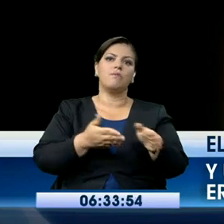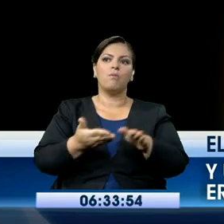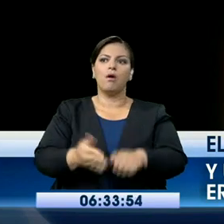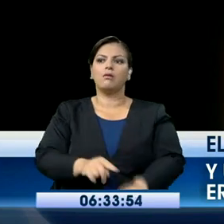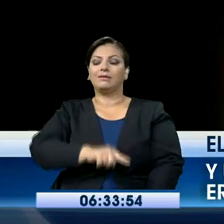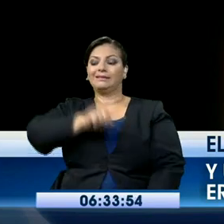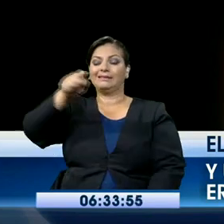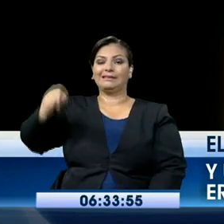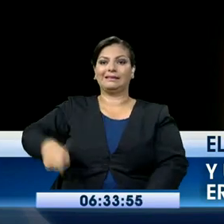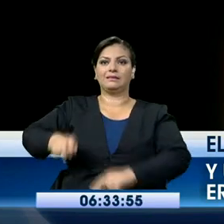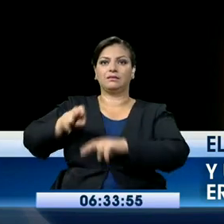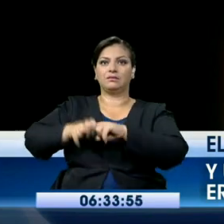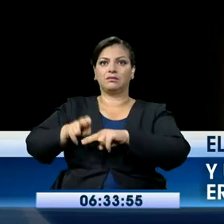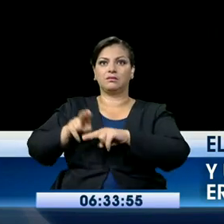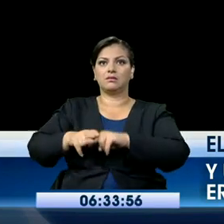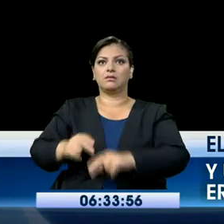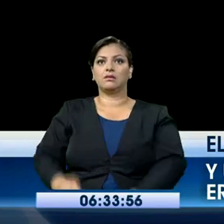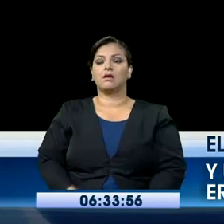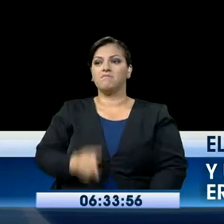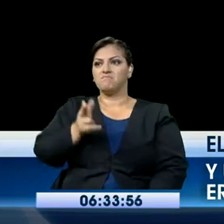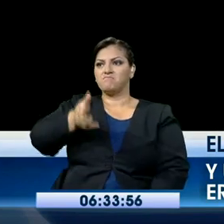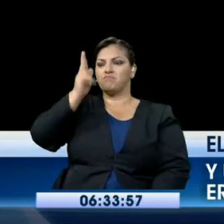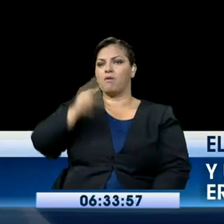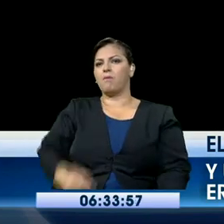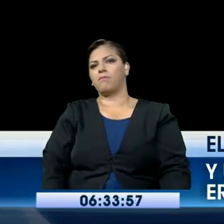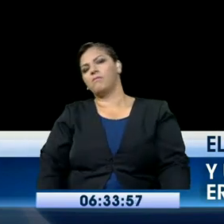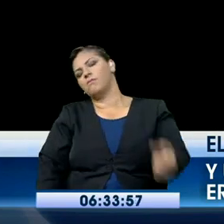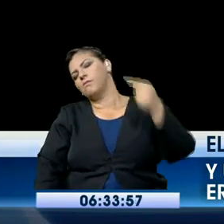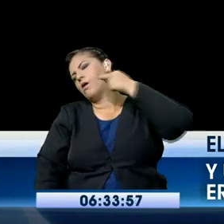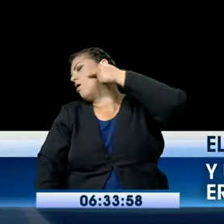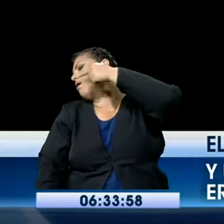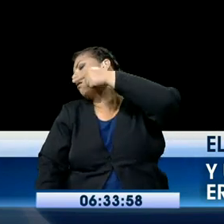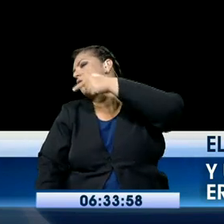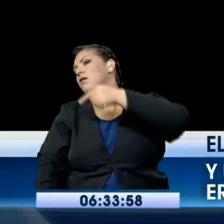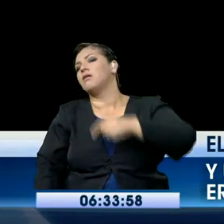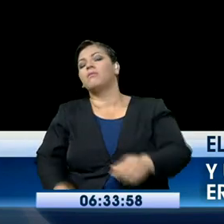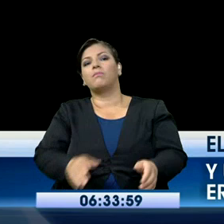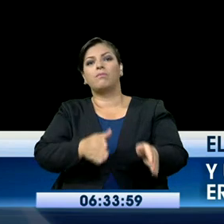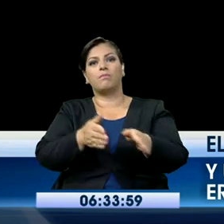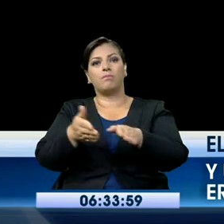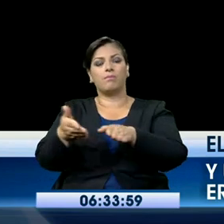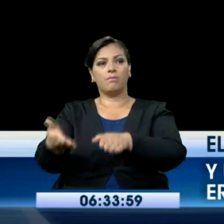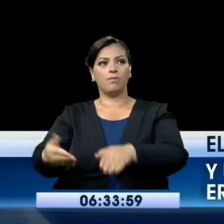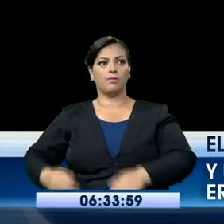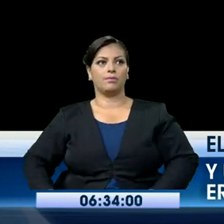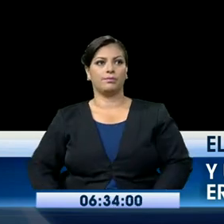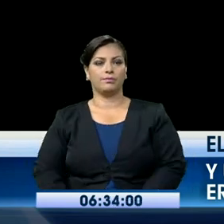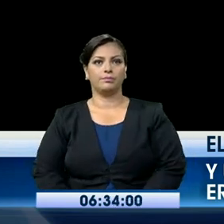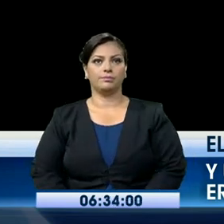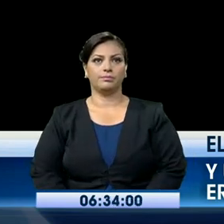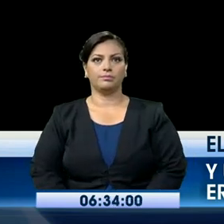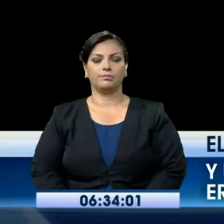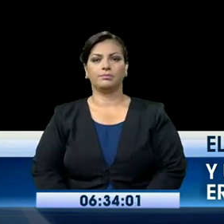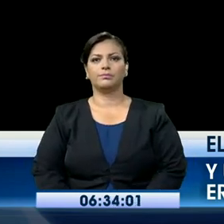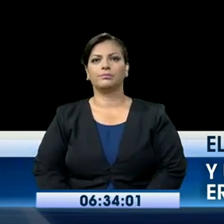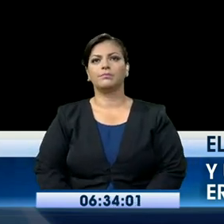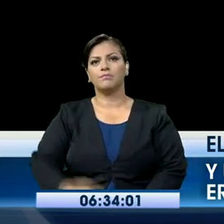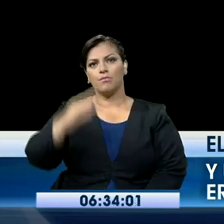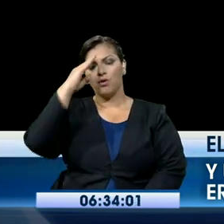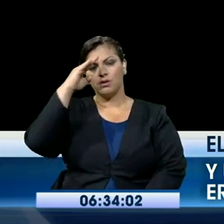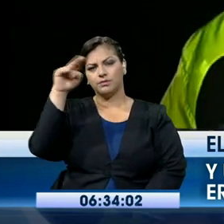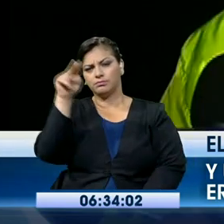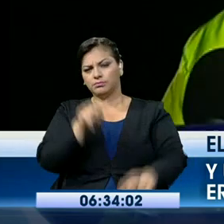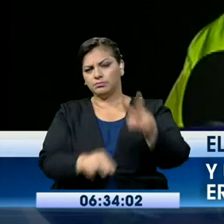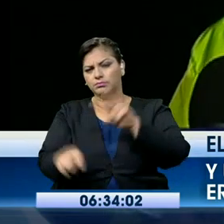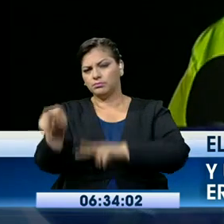detenciones y una boleta de captura, mientras que el copiloto estaba siendo procesado por el delito de